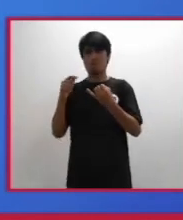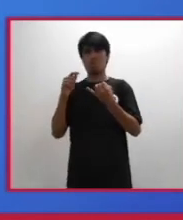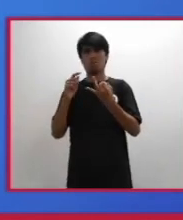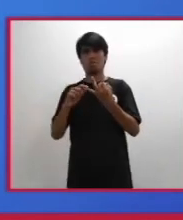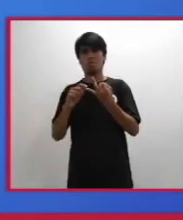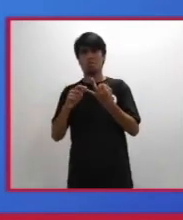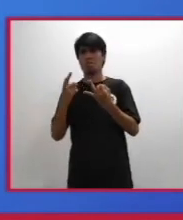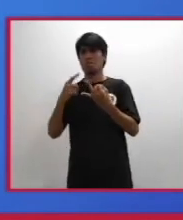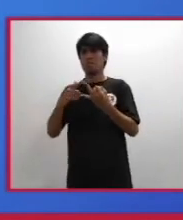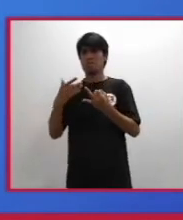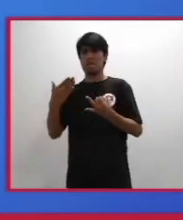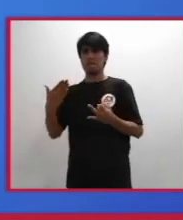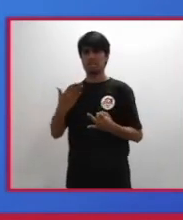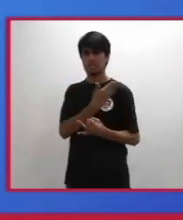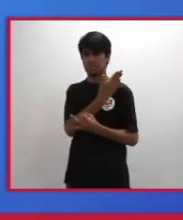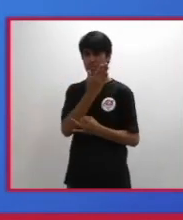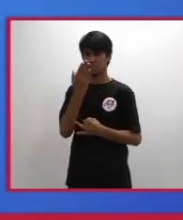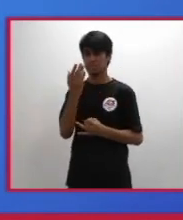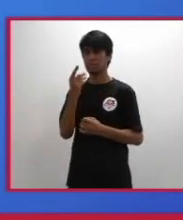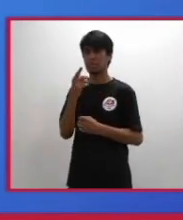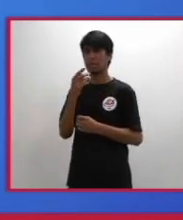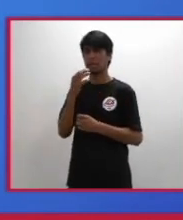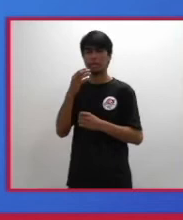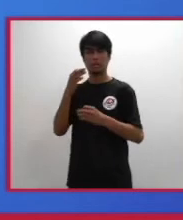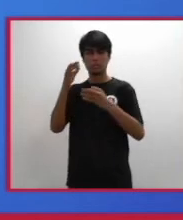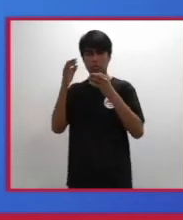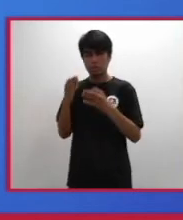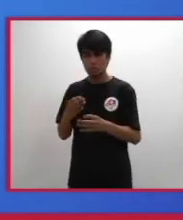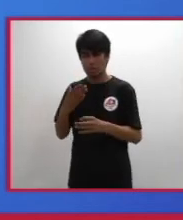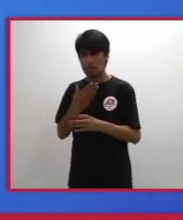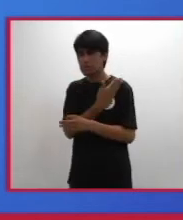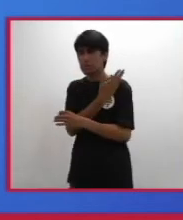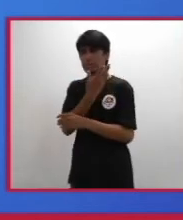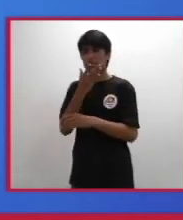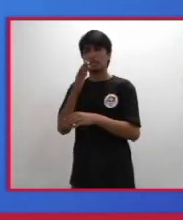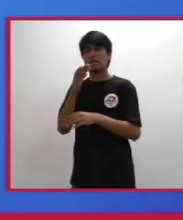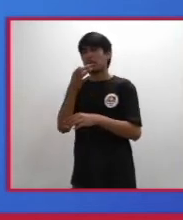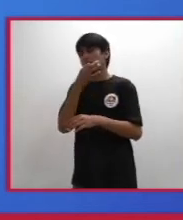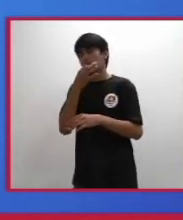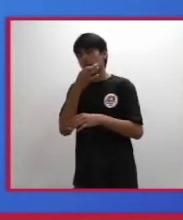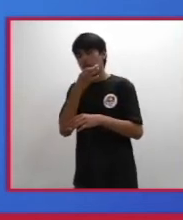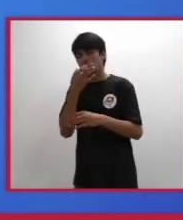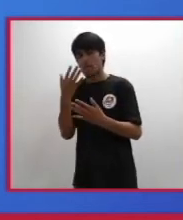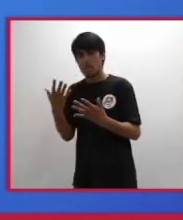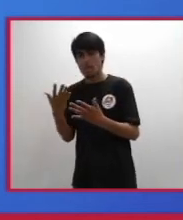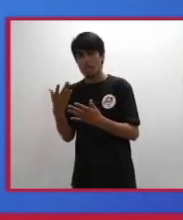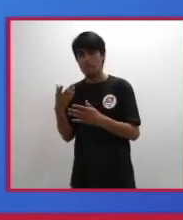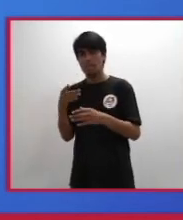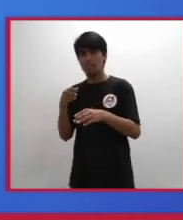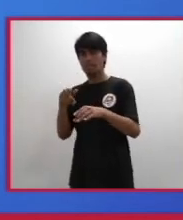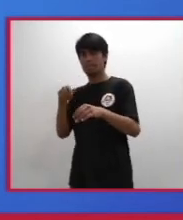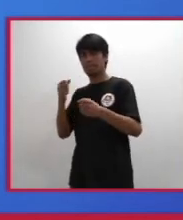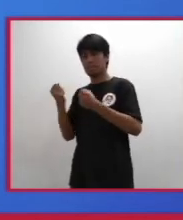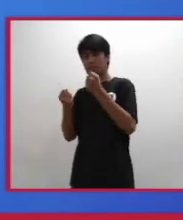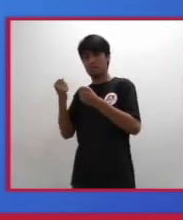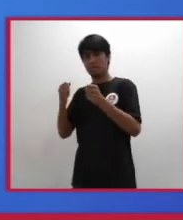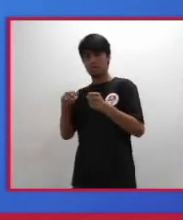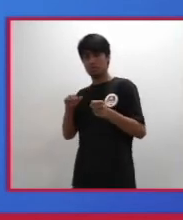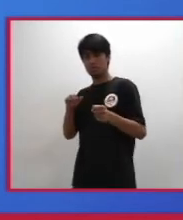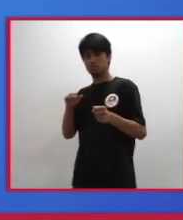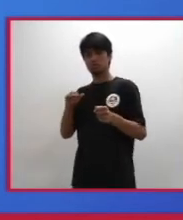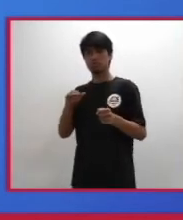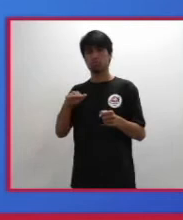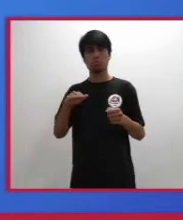evitado ese accidente si de repente, por ejemplo, hubo un choque a persona ajena a la